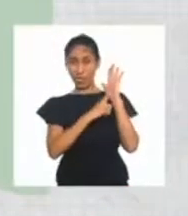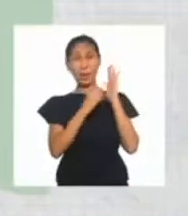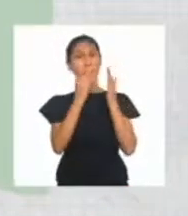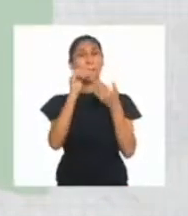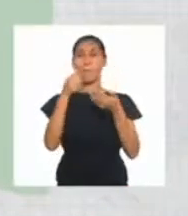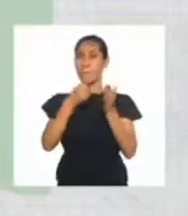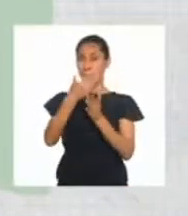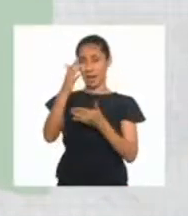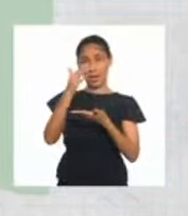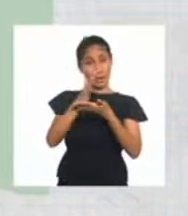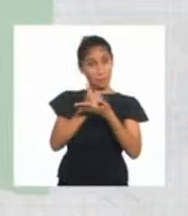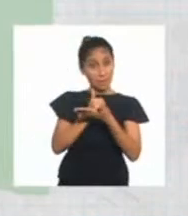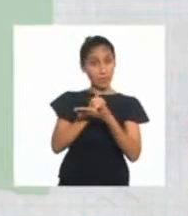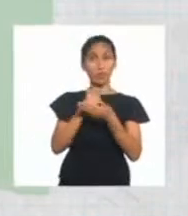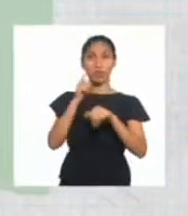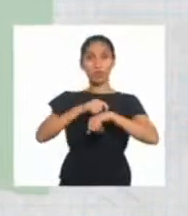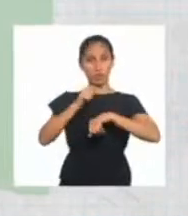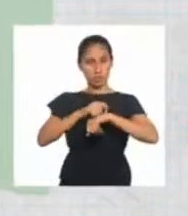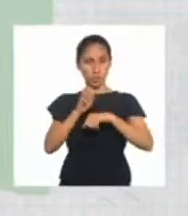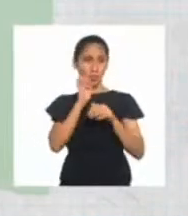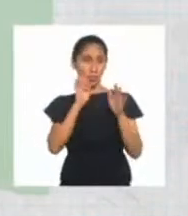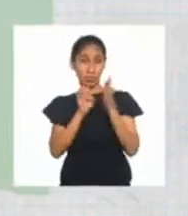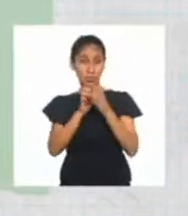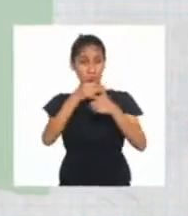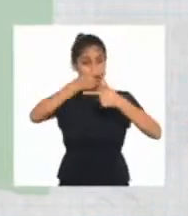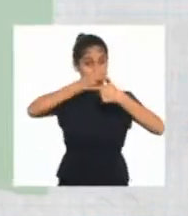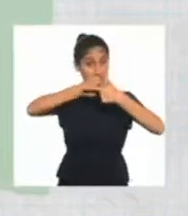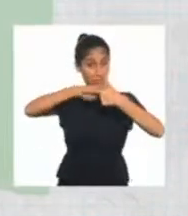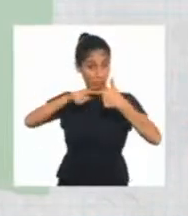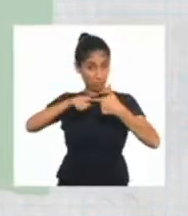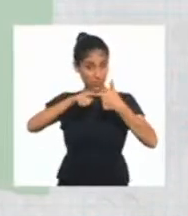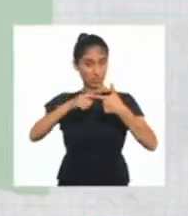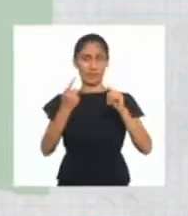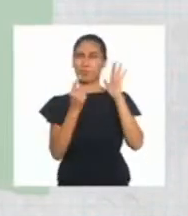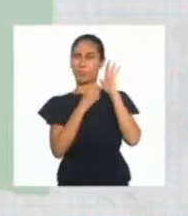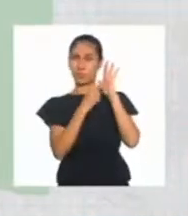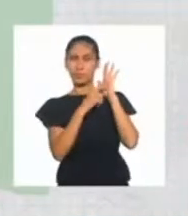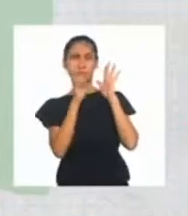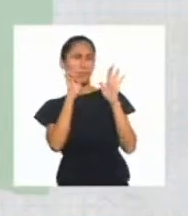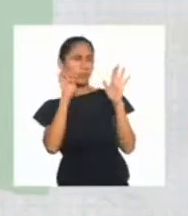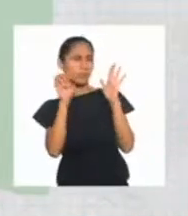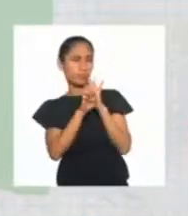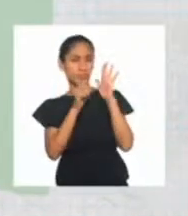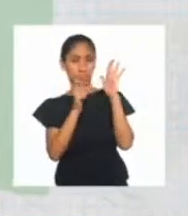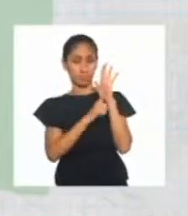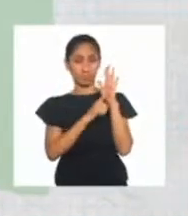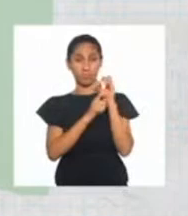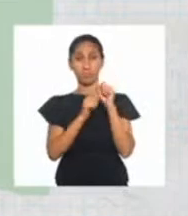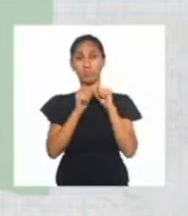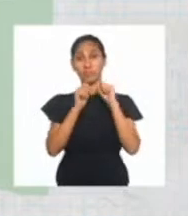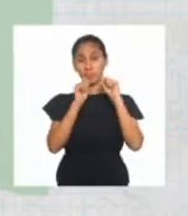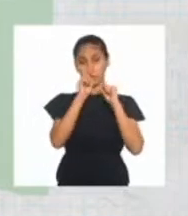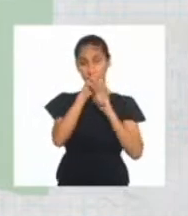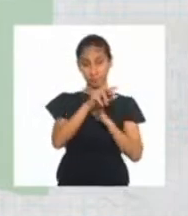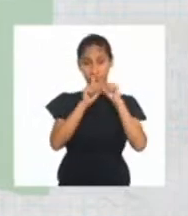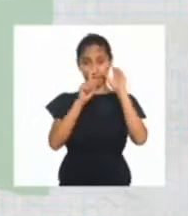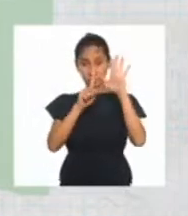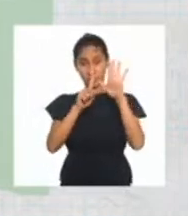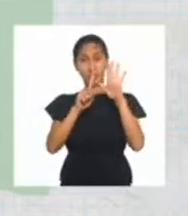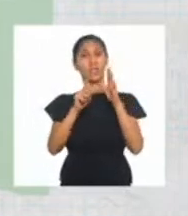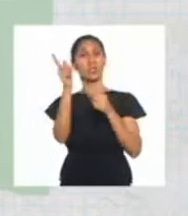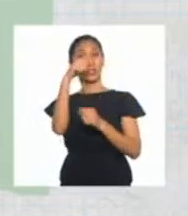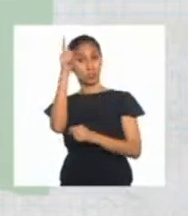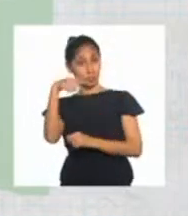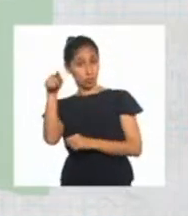Se divide la primera tasa en años entre el número de periodo de la otra tasa en el año. Por ejemplo, 36% anual